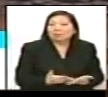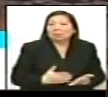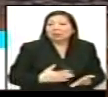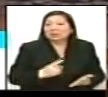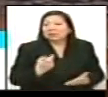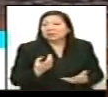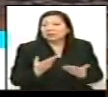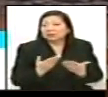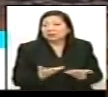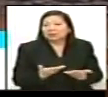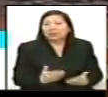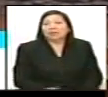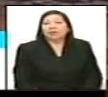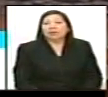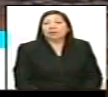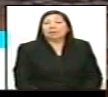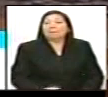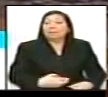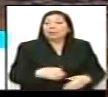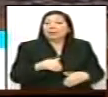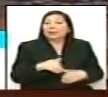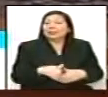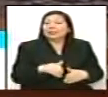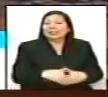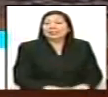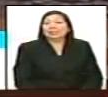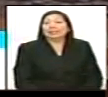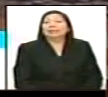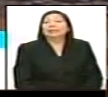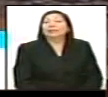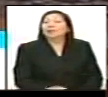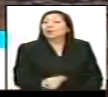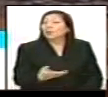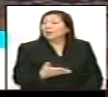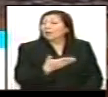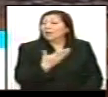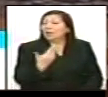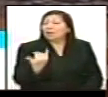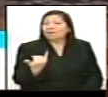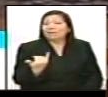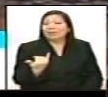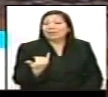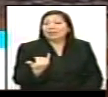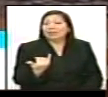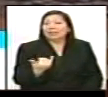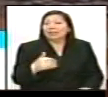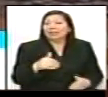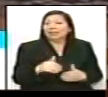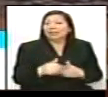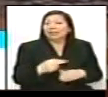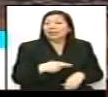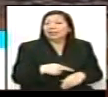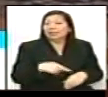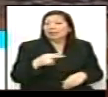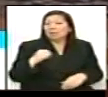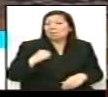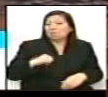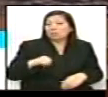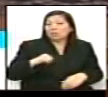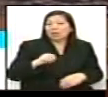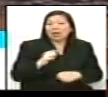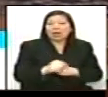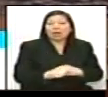podría ser brindada a la Oficina Nacional de Procesos Electorales, y en ese sentido no hay que olvidar que en las elecciones regionales y municipales